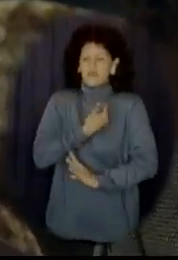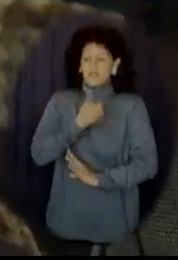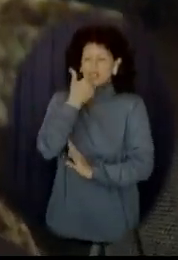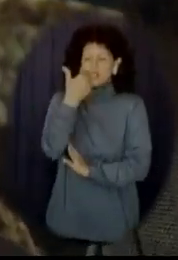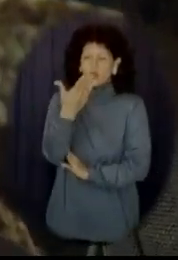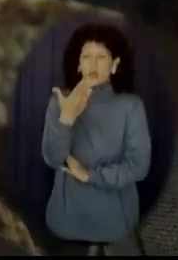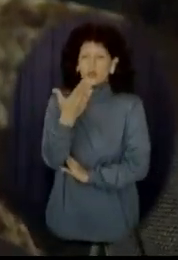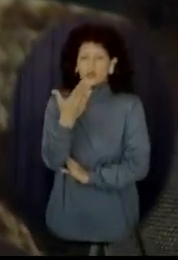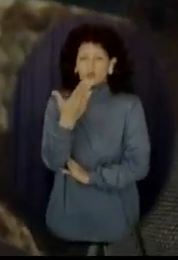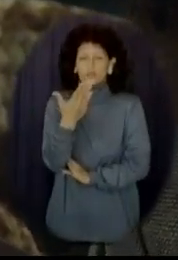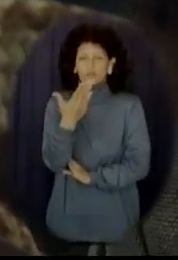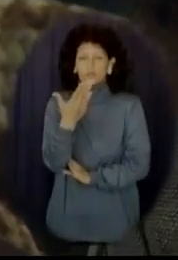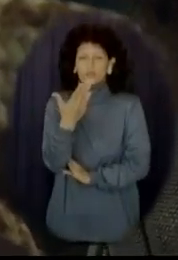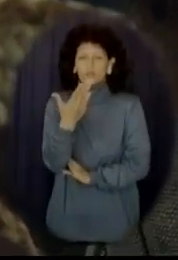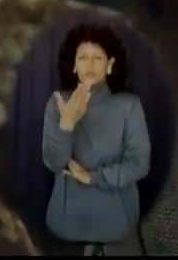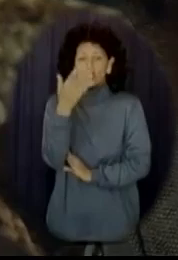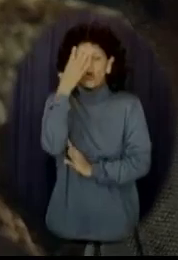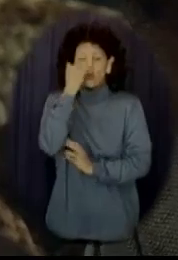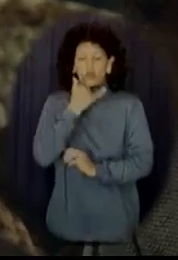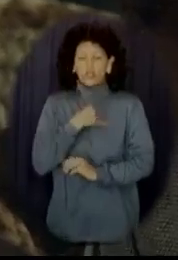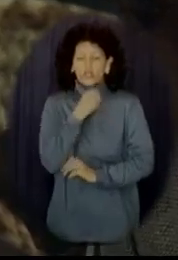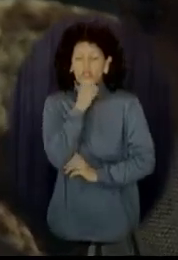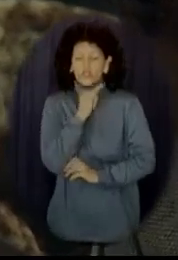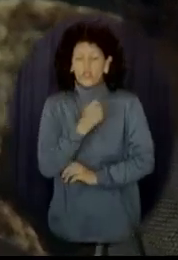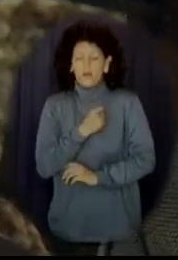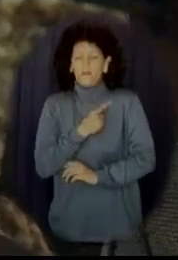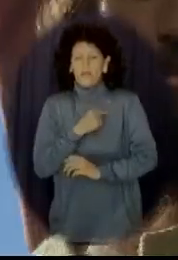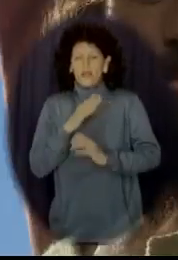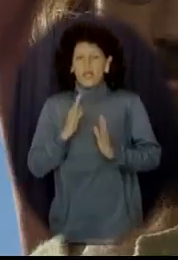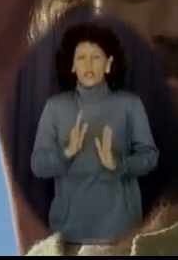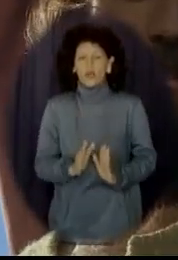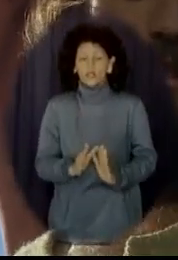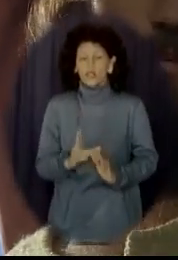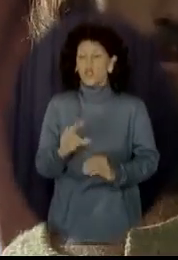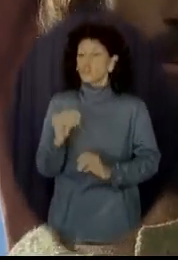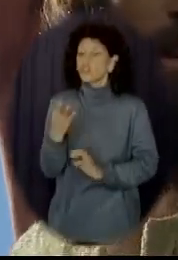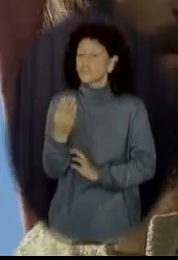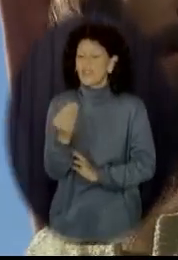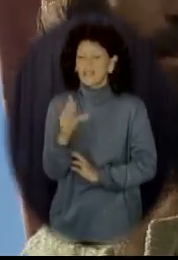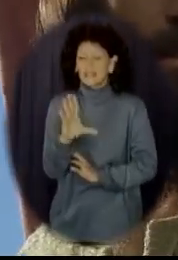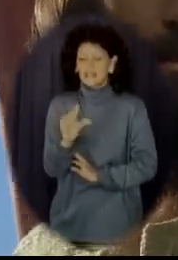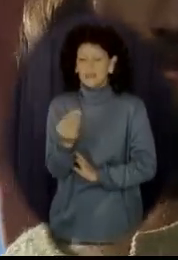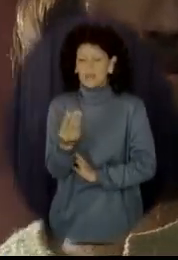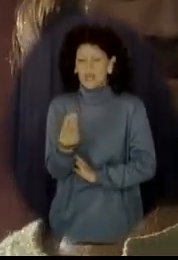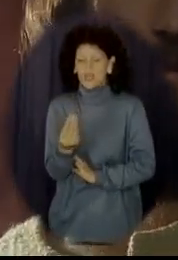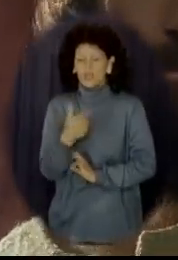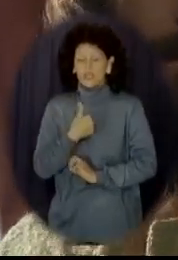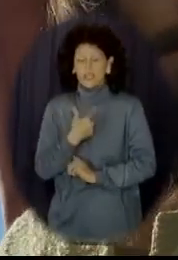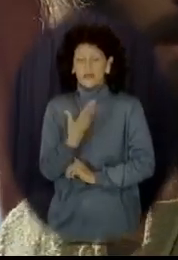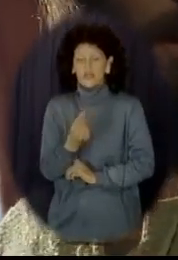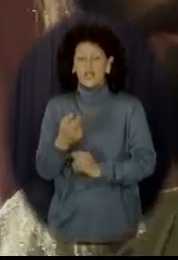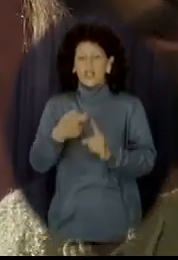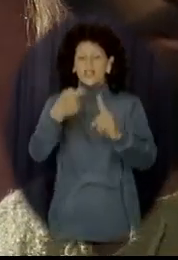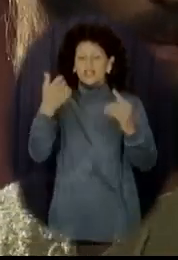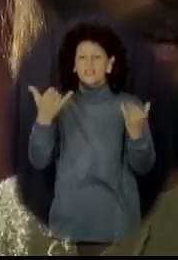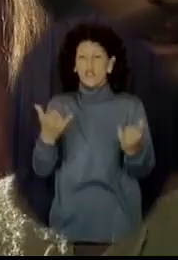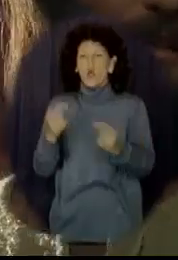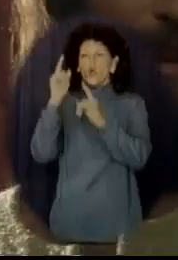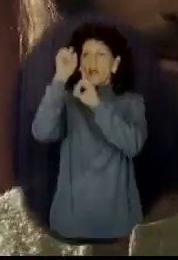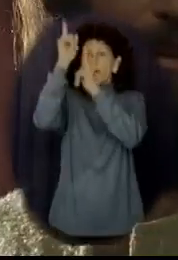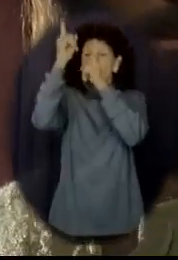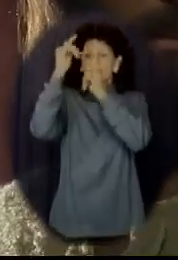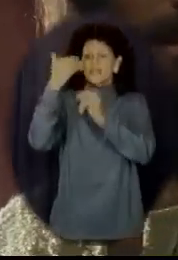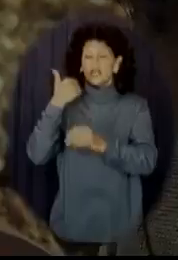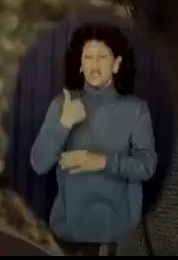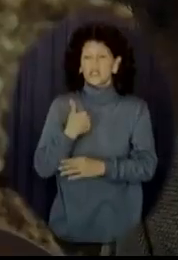Apártate de mí, Señor, porque soy un pecador. No tengas miedo. Desde ahora